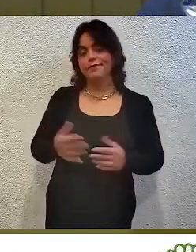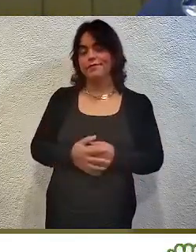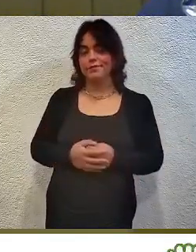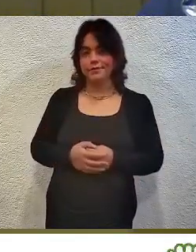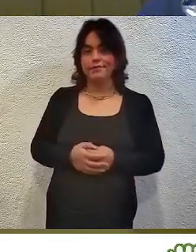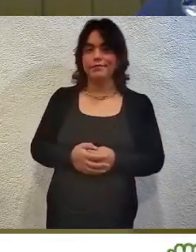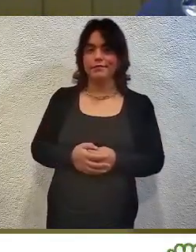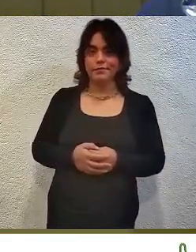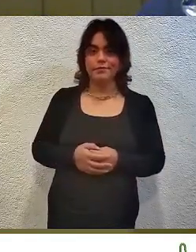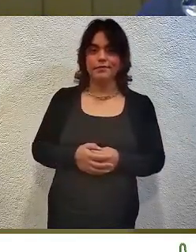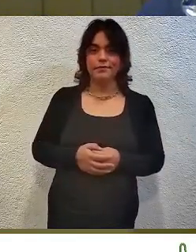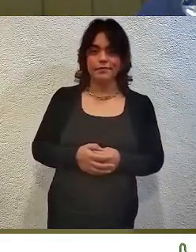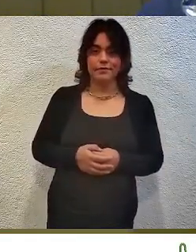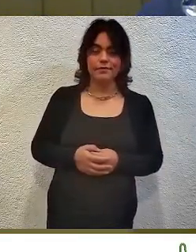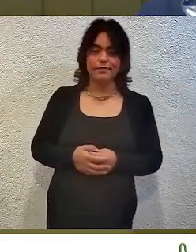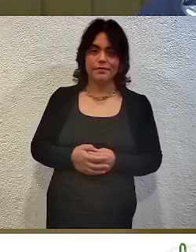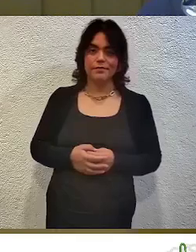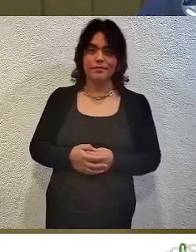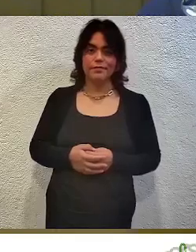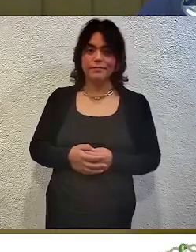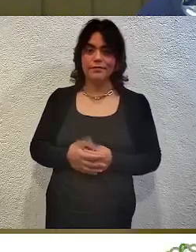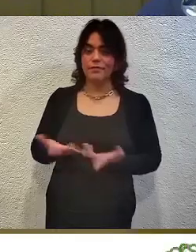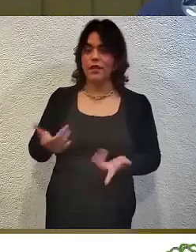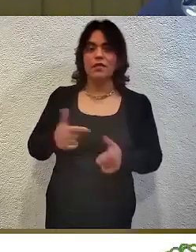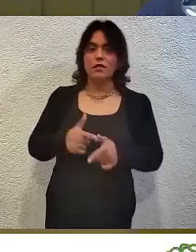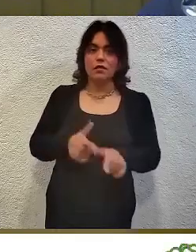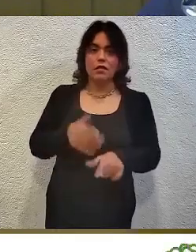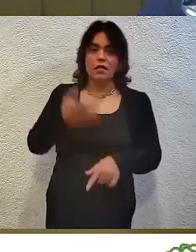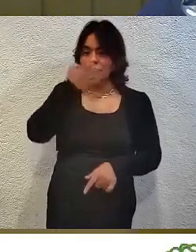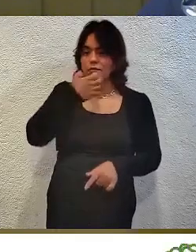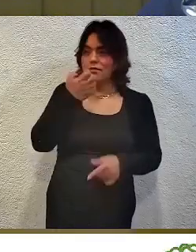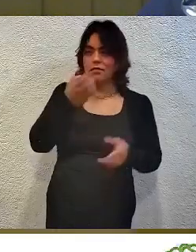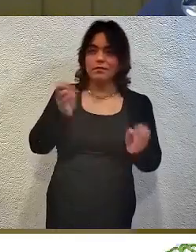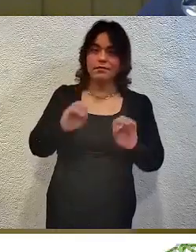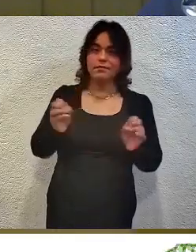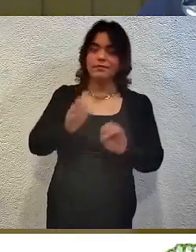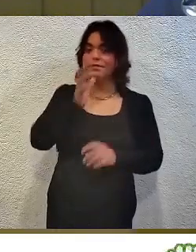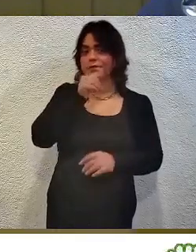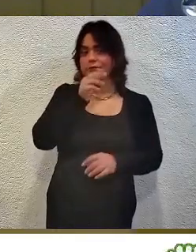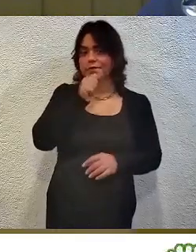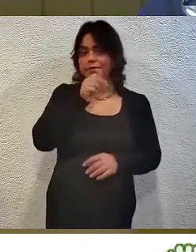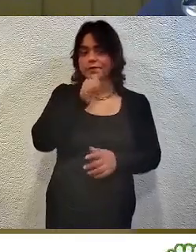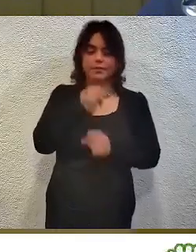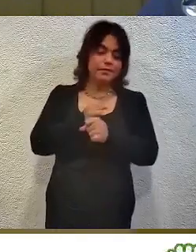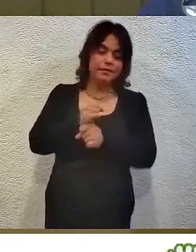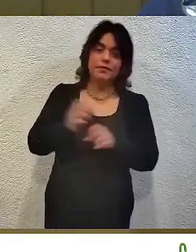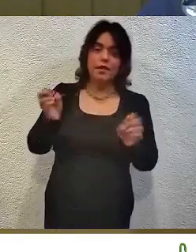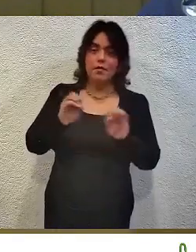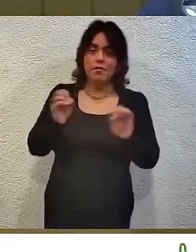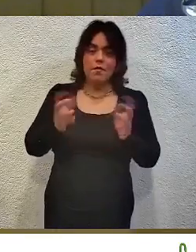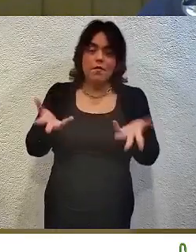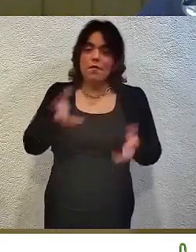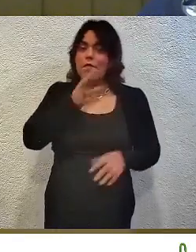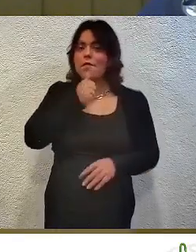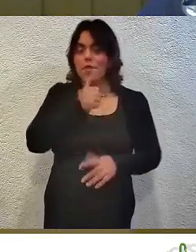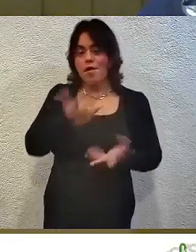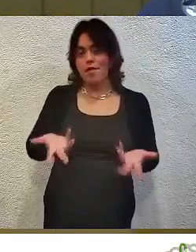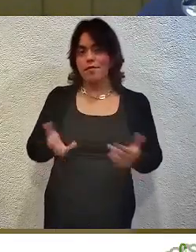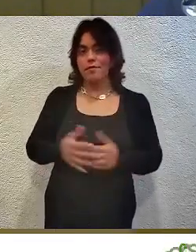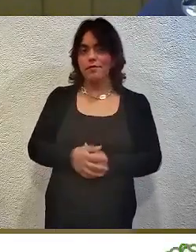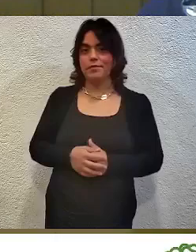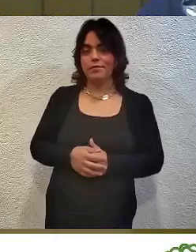pues no puedes entrar al estudio de fondo del asunto. Justamente la definición del sobreseimiento es